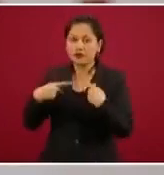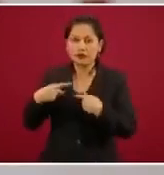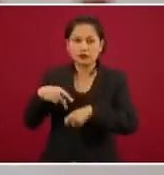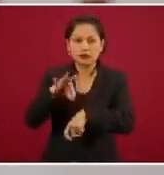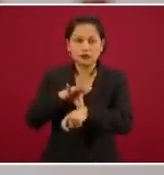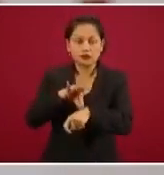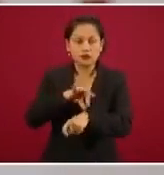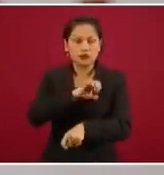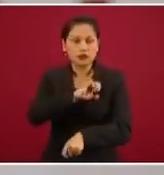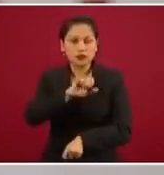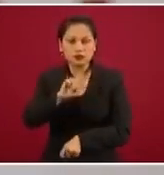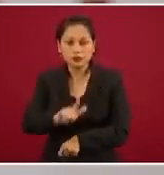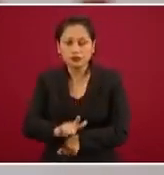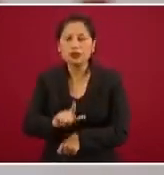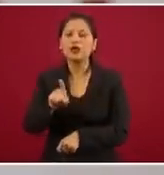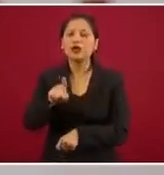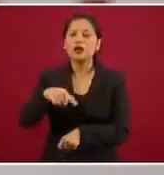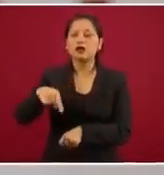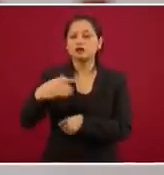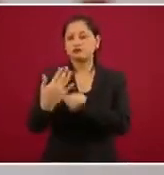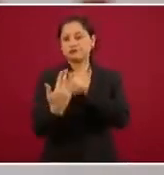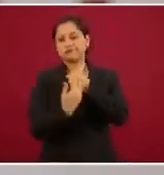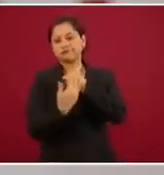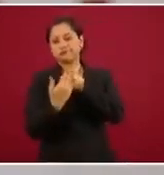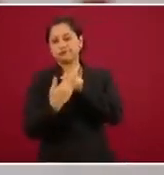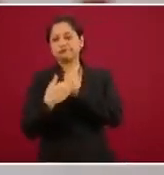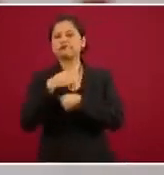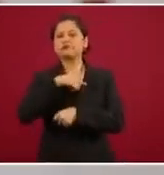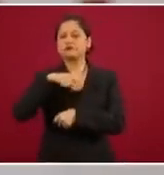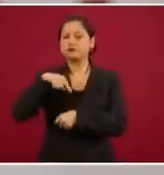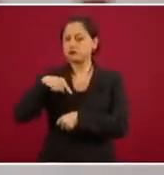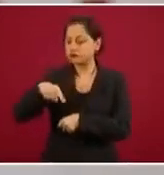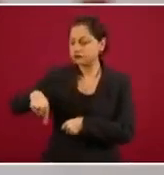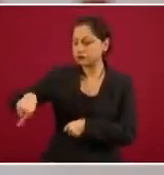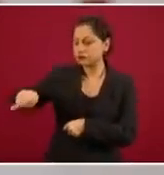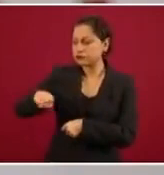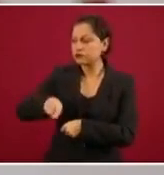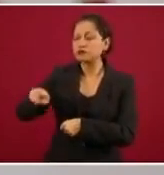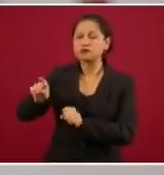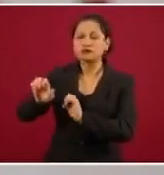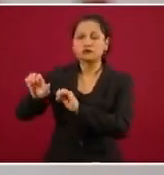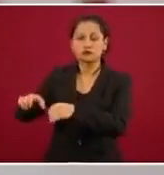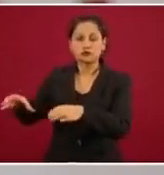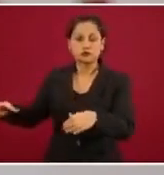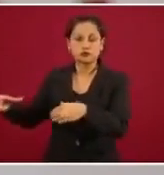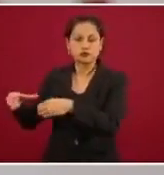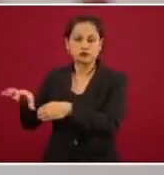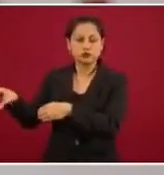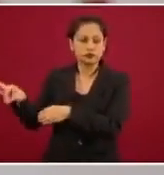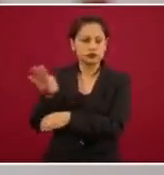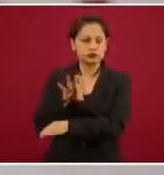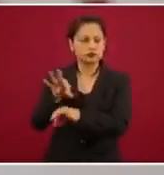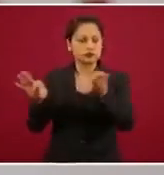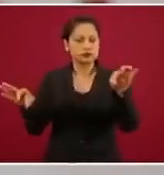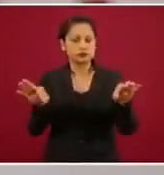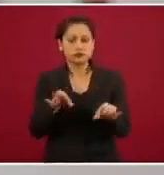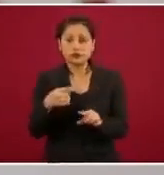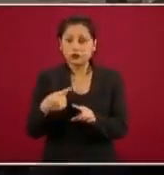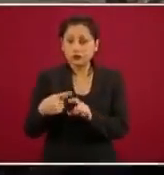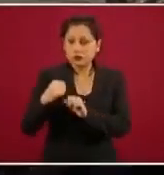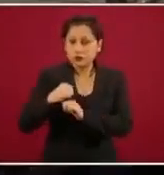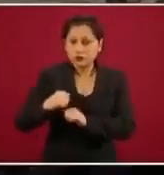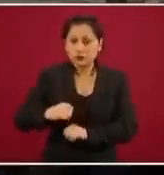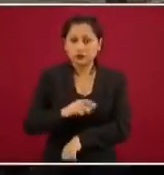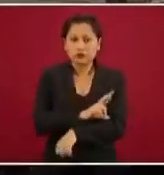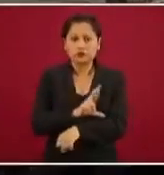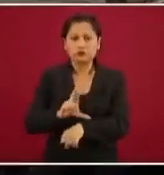se va reclutando y entrenando. Todas estas contrataciones las coordina y las hace el Instituto de Salud para el Bienestar,